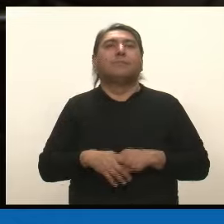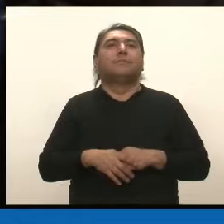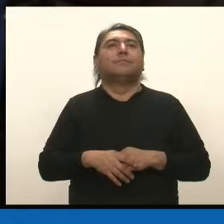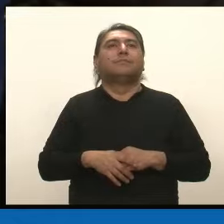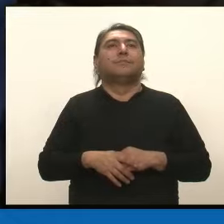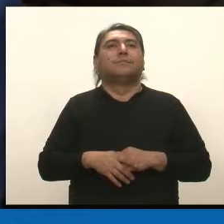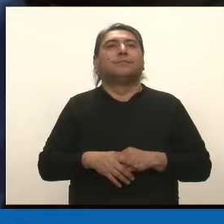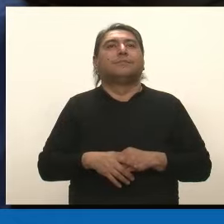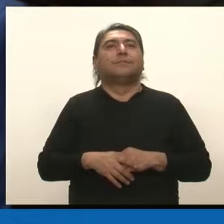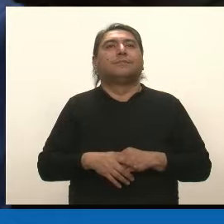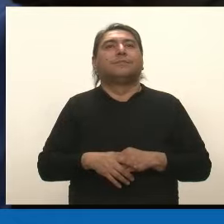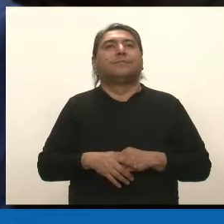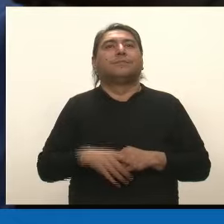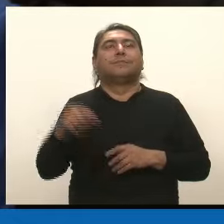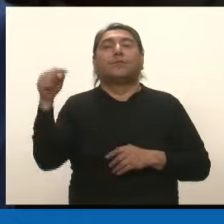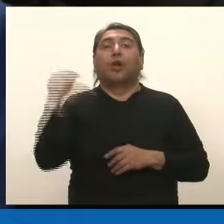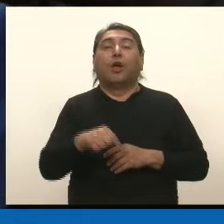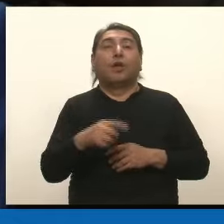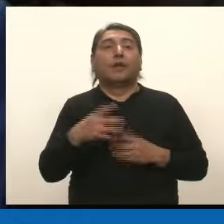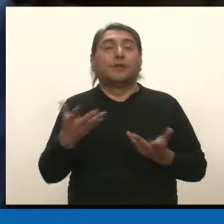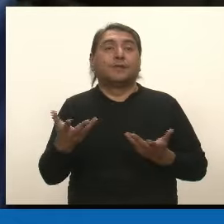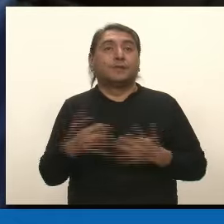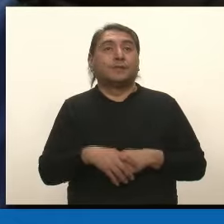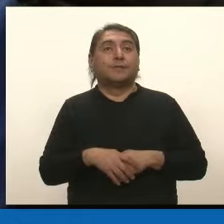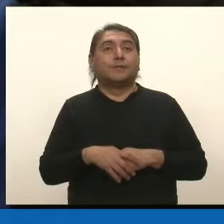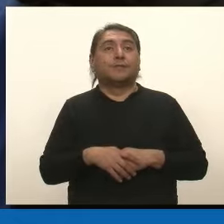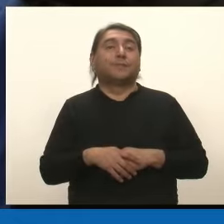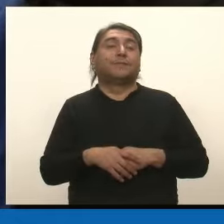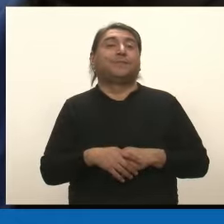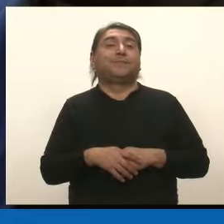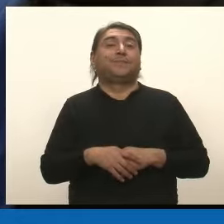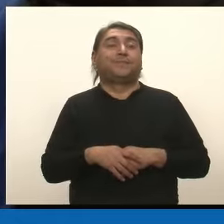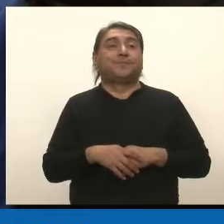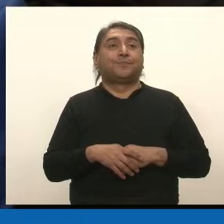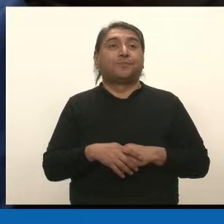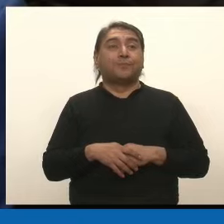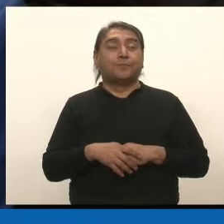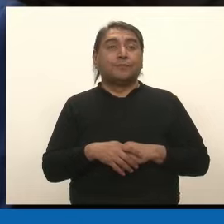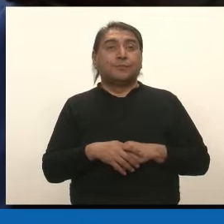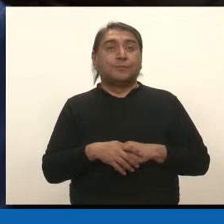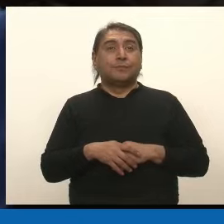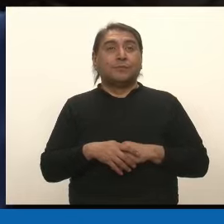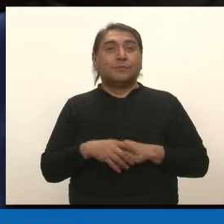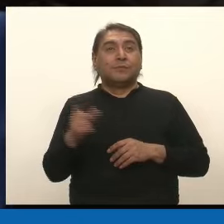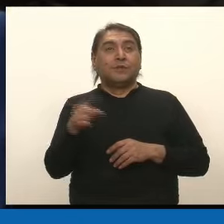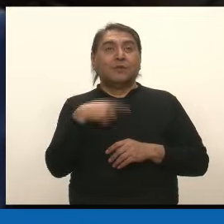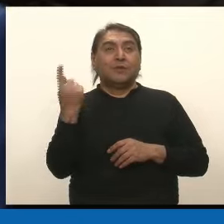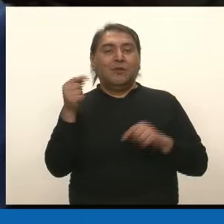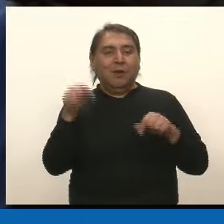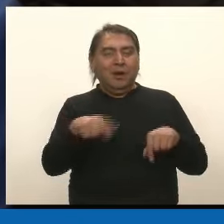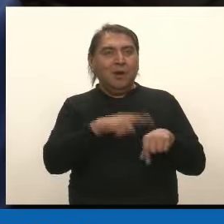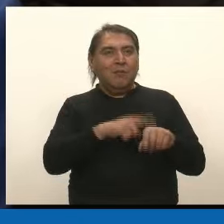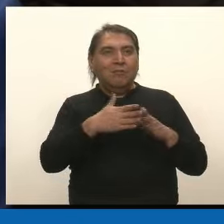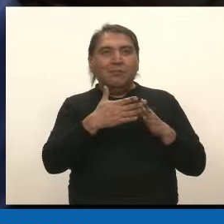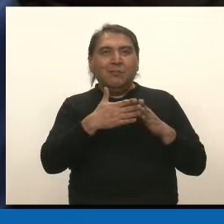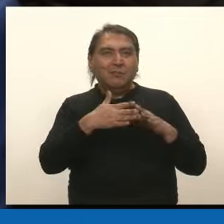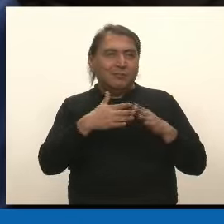adquisitivo hoy nos encontramos en en un momento